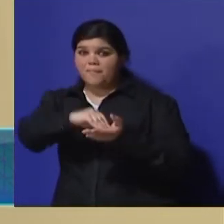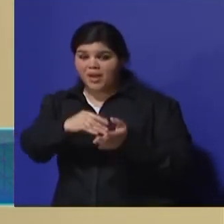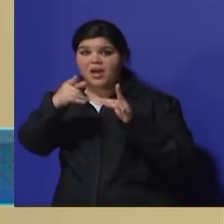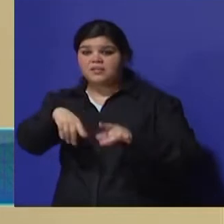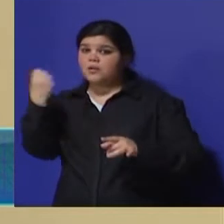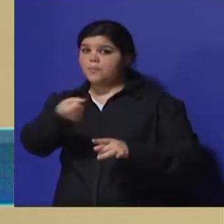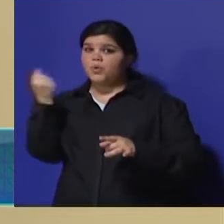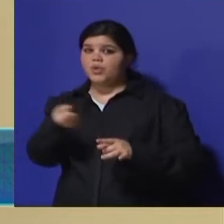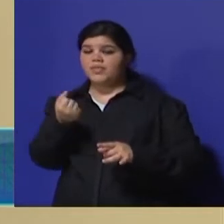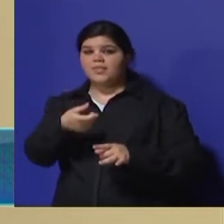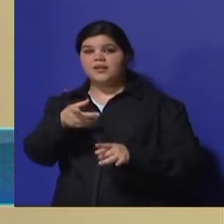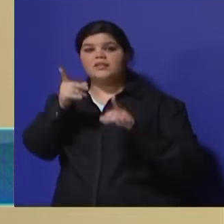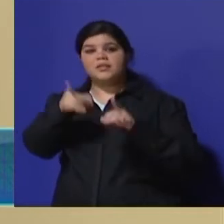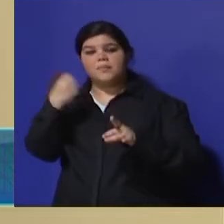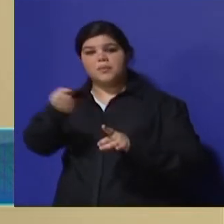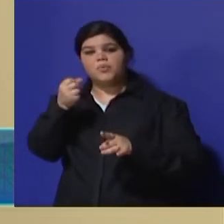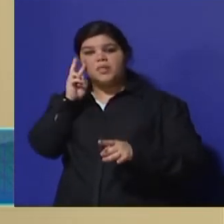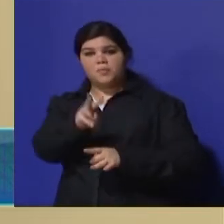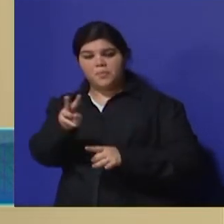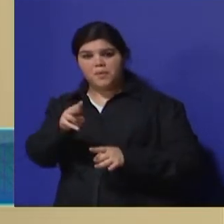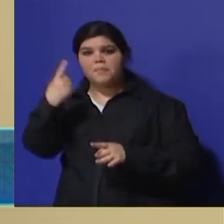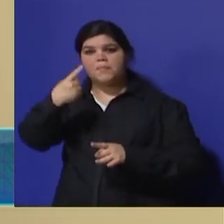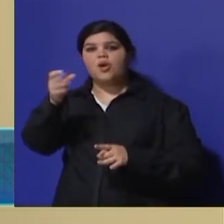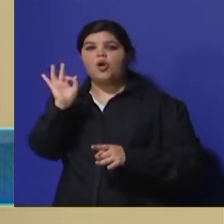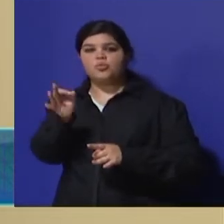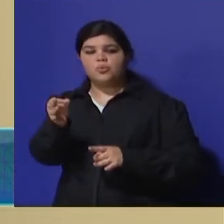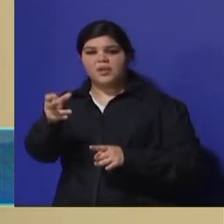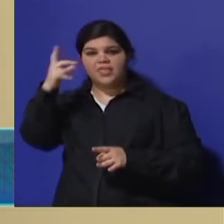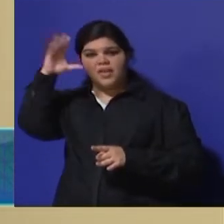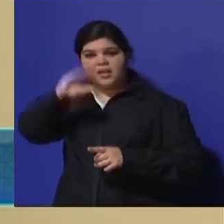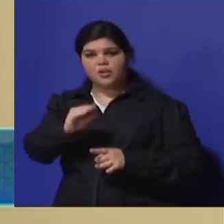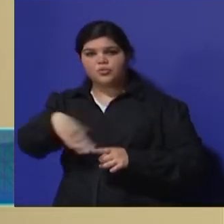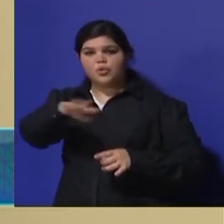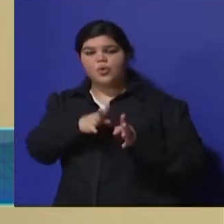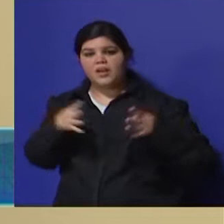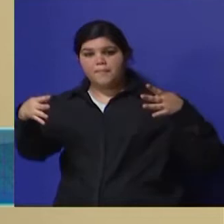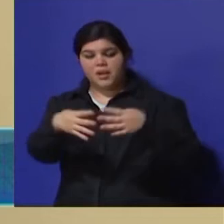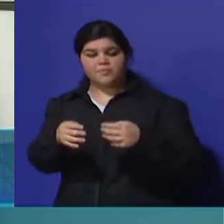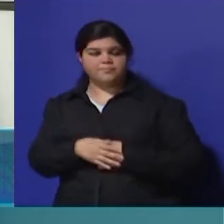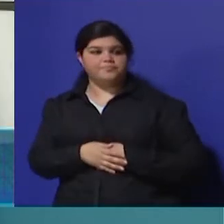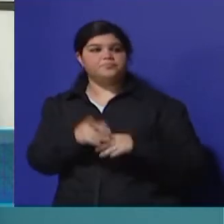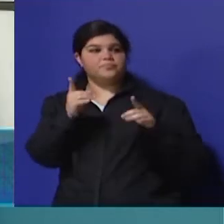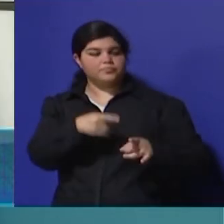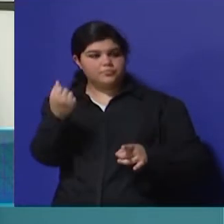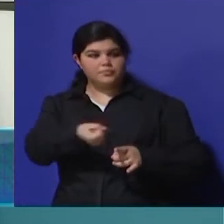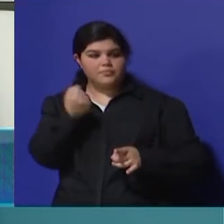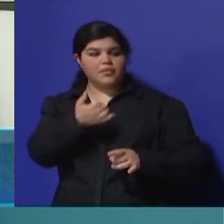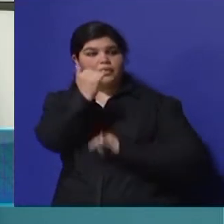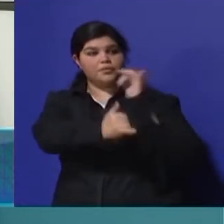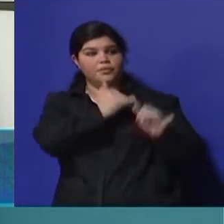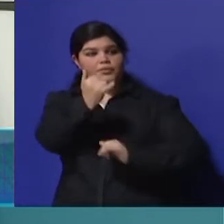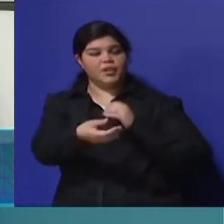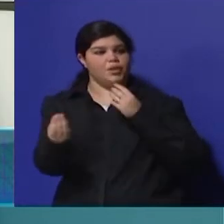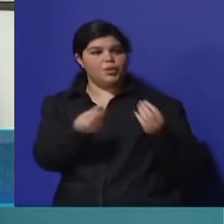de esta gran programación del FAIT. 1 de octubre, 22 horas en el espacio Julio Leparque. Me gustaría repetirle a los oyentes cómo arrancaste